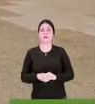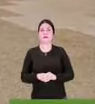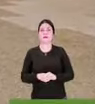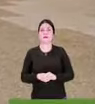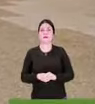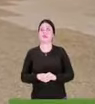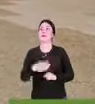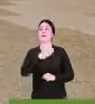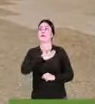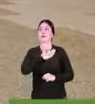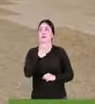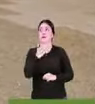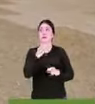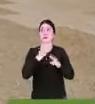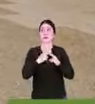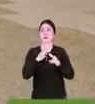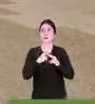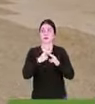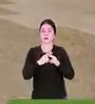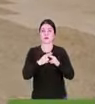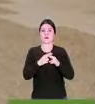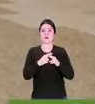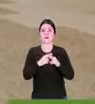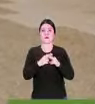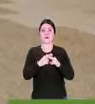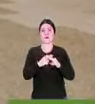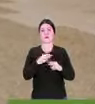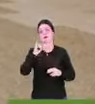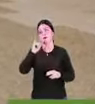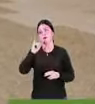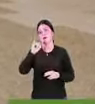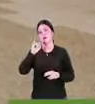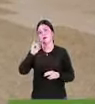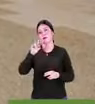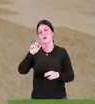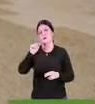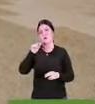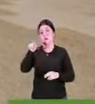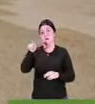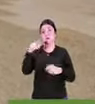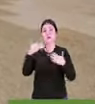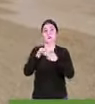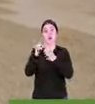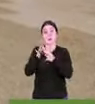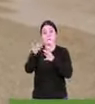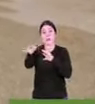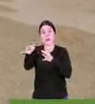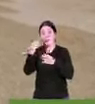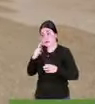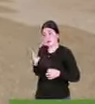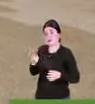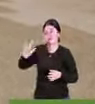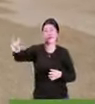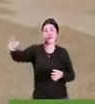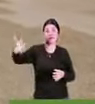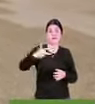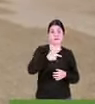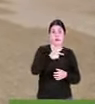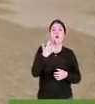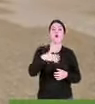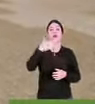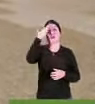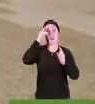Mi nombre es Yuri Arzuza. El transporte intermunicipal es un servicio muy importante para las personas que viven o trabajan fuera